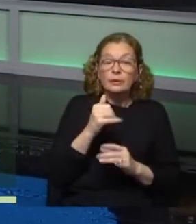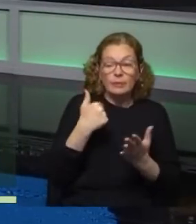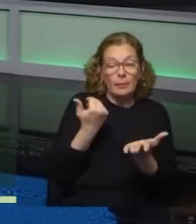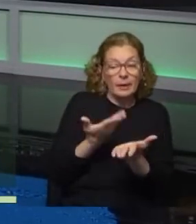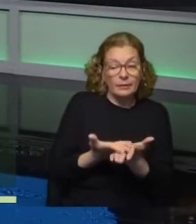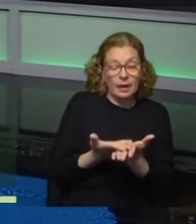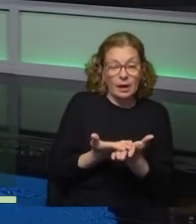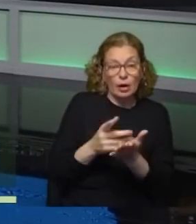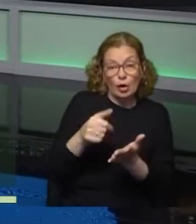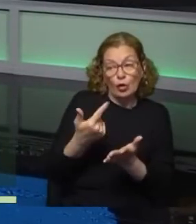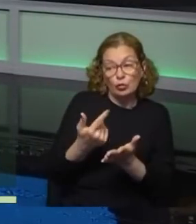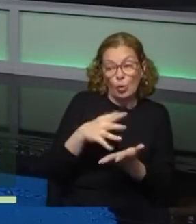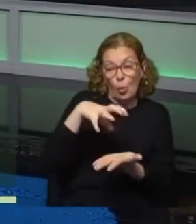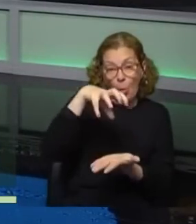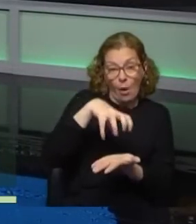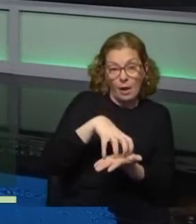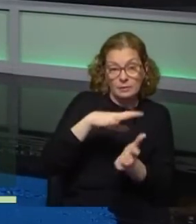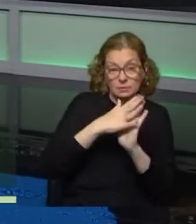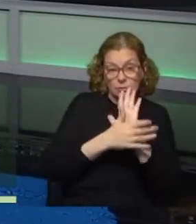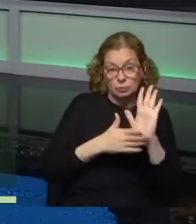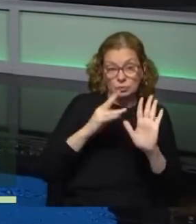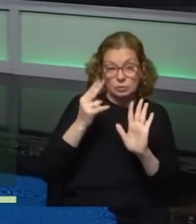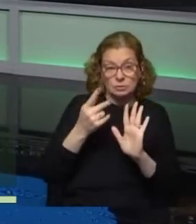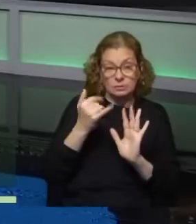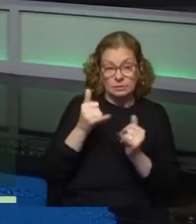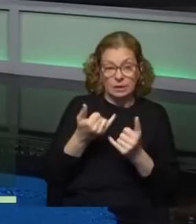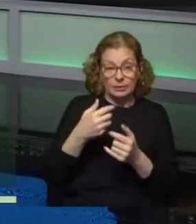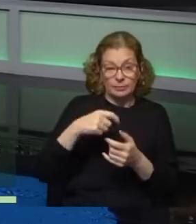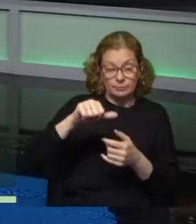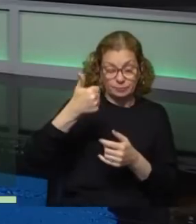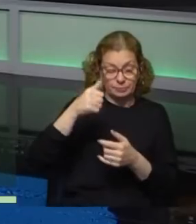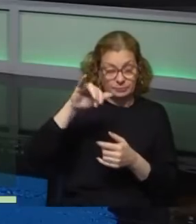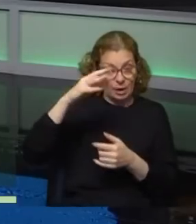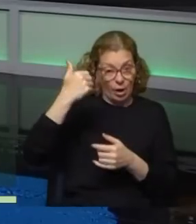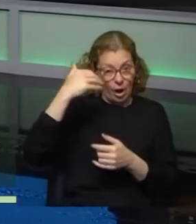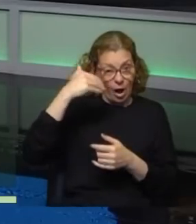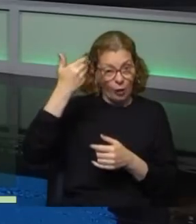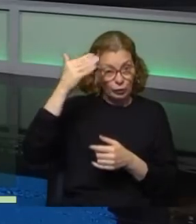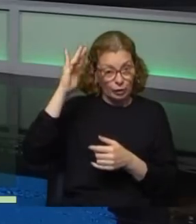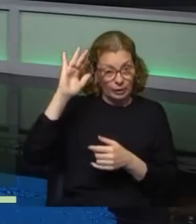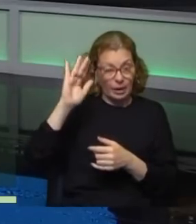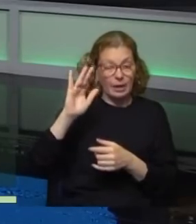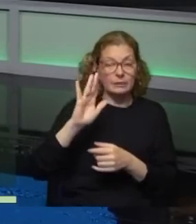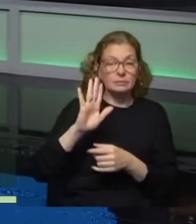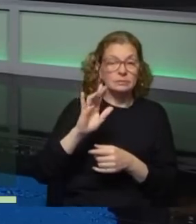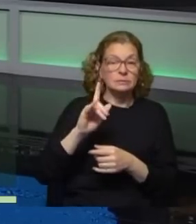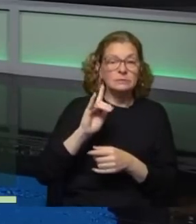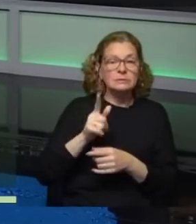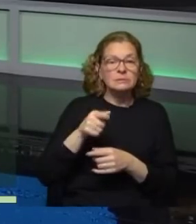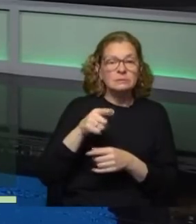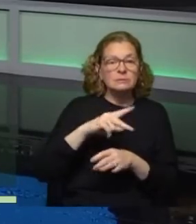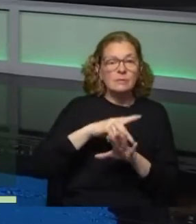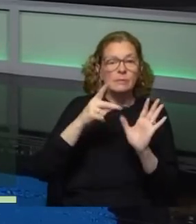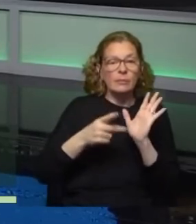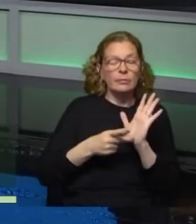va a plantear en otra parte de el país ya que tiene el visto bueno de las autoridades nacionales y sobre estos